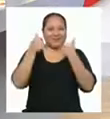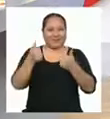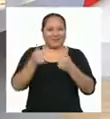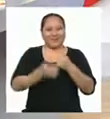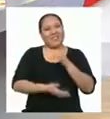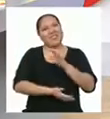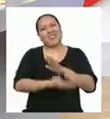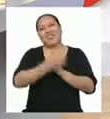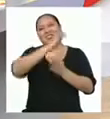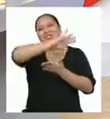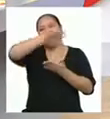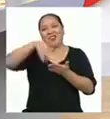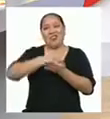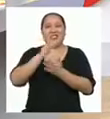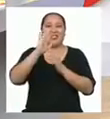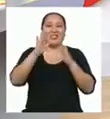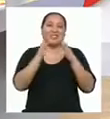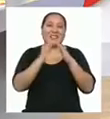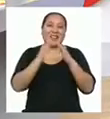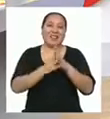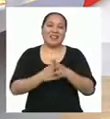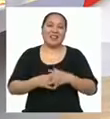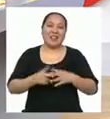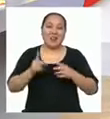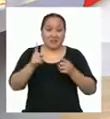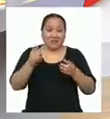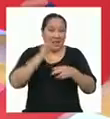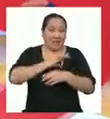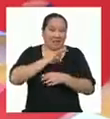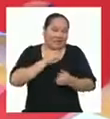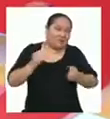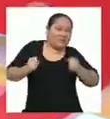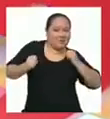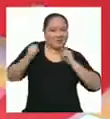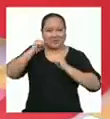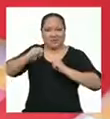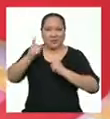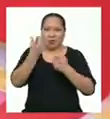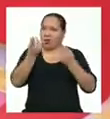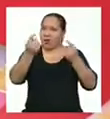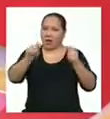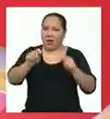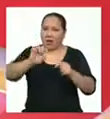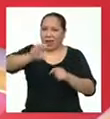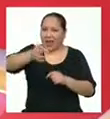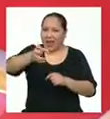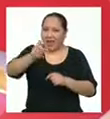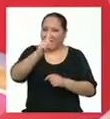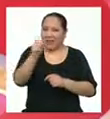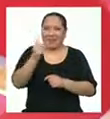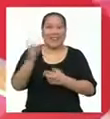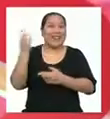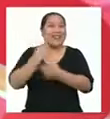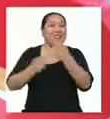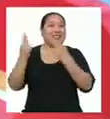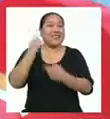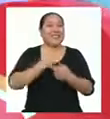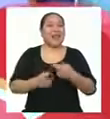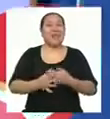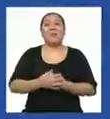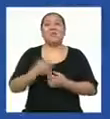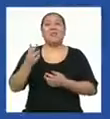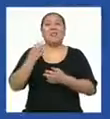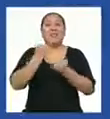Entonces, todas y todos en sus casas aprovechen para moverse un poquito. Y no cambien de canal, que ya volvemos para terminar con nuestro